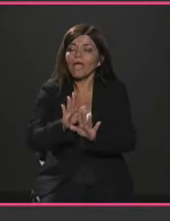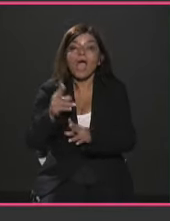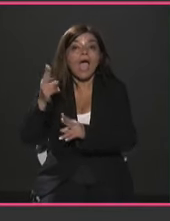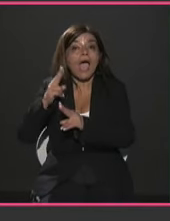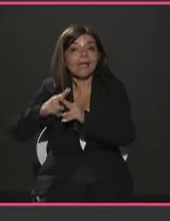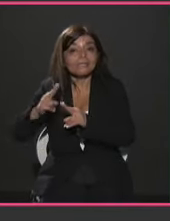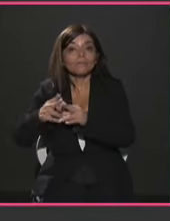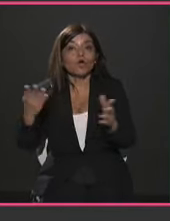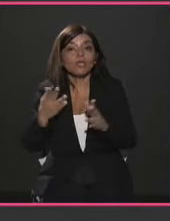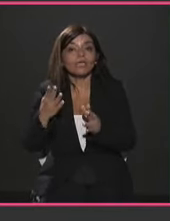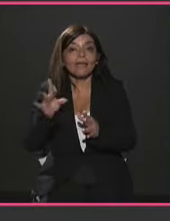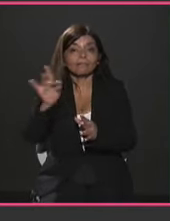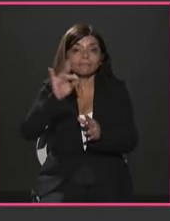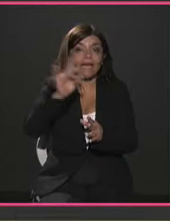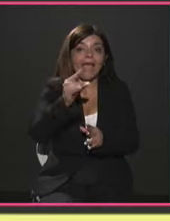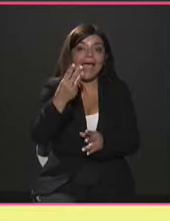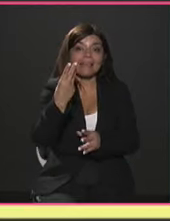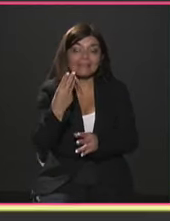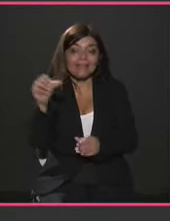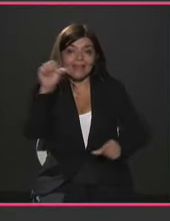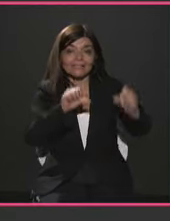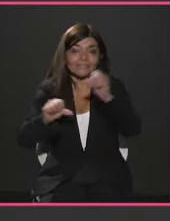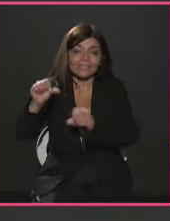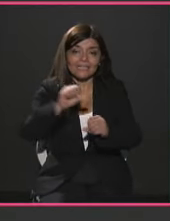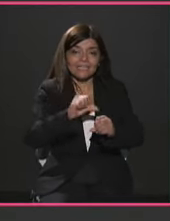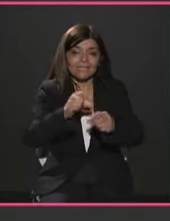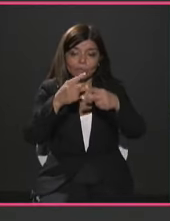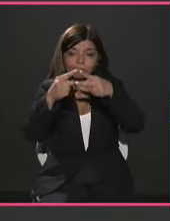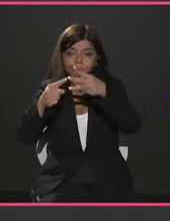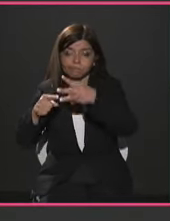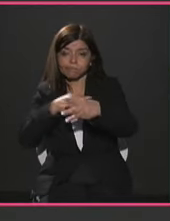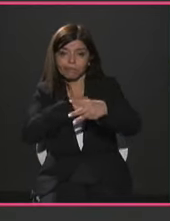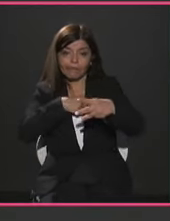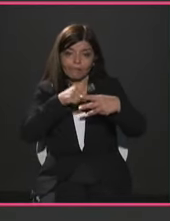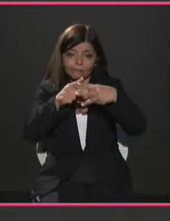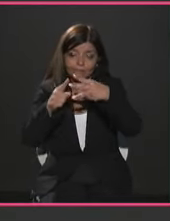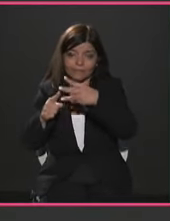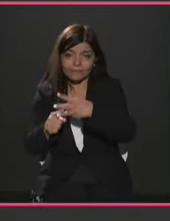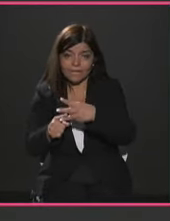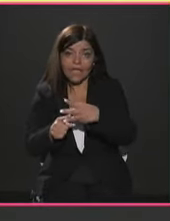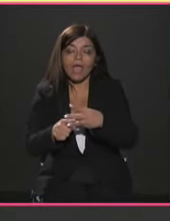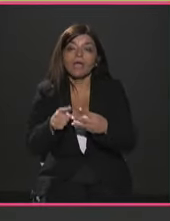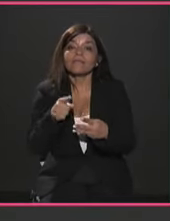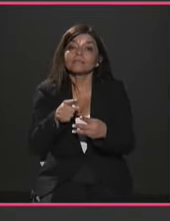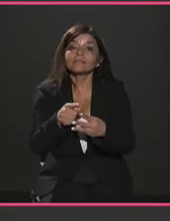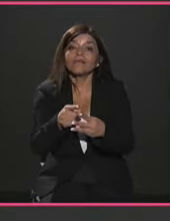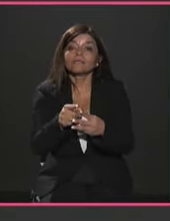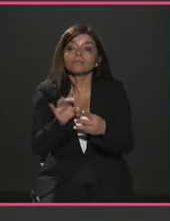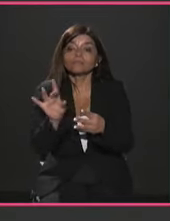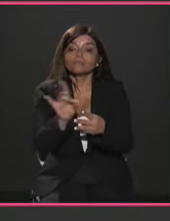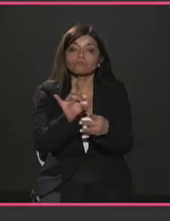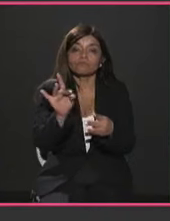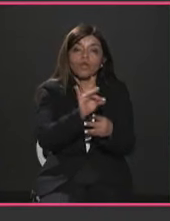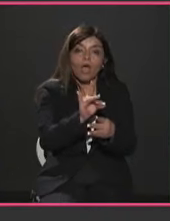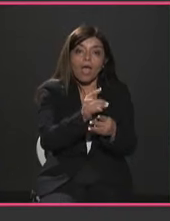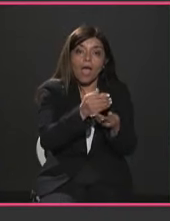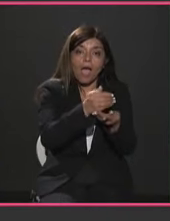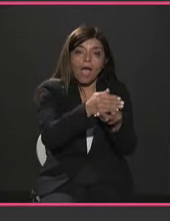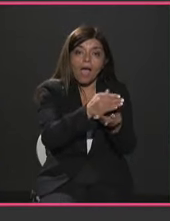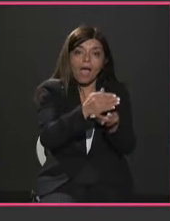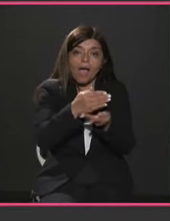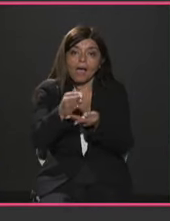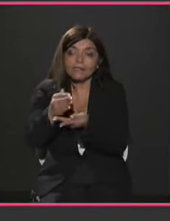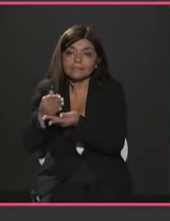químicos llamados hinque ina oleandrina y periploca que son capaces de matar de manera selectiva de eliminar